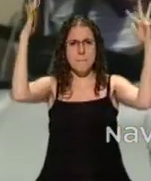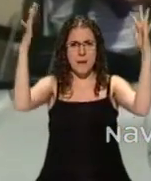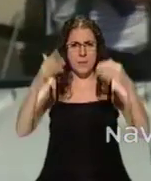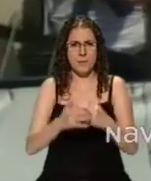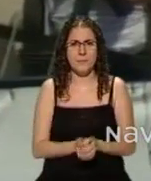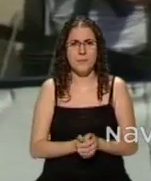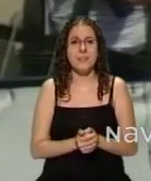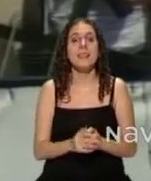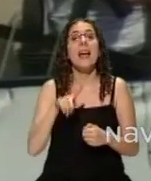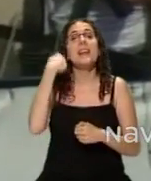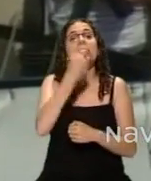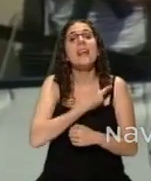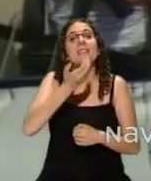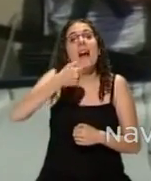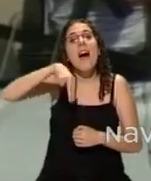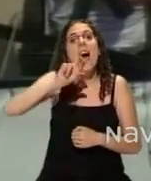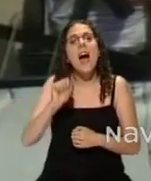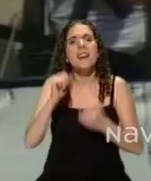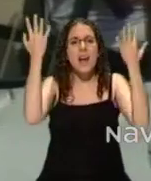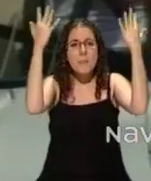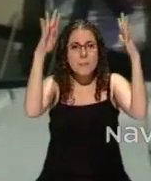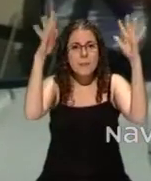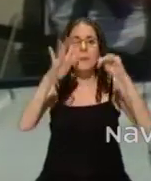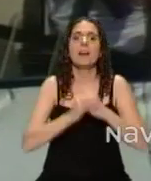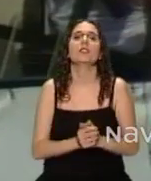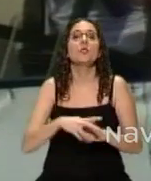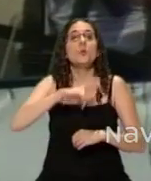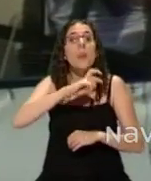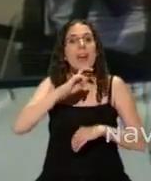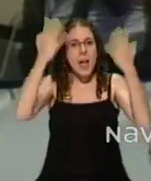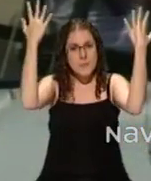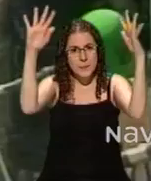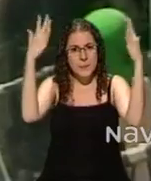¡Viva Santana! ¡Viva! ¡Viva Tudela!